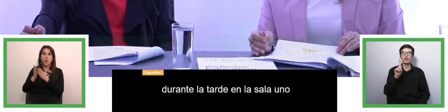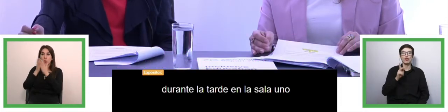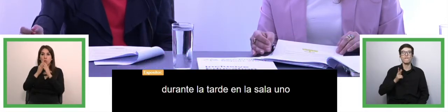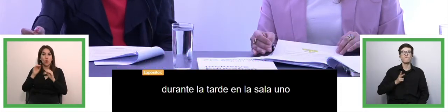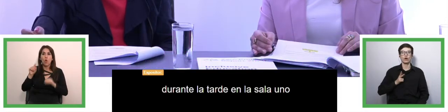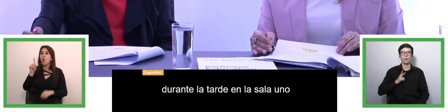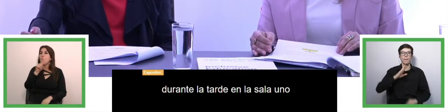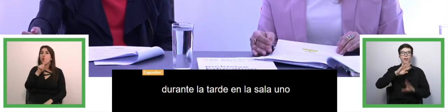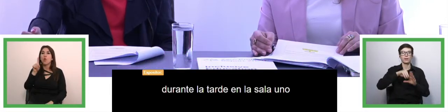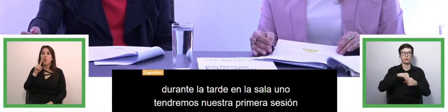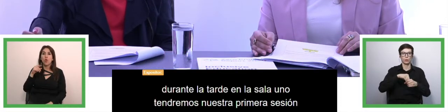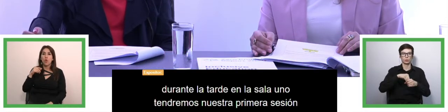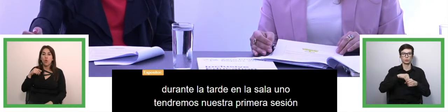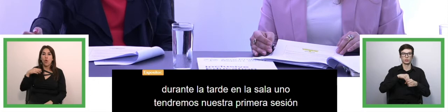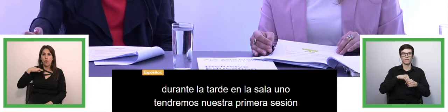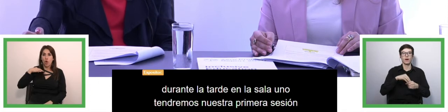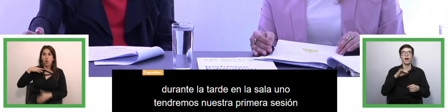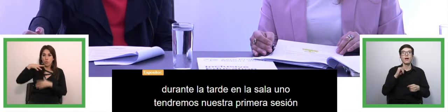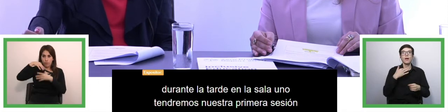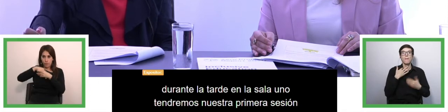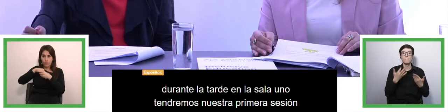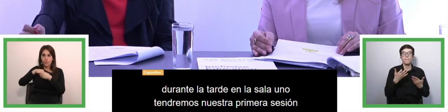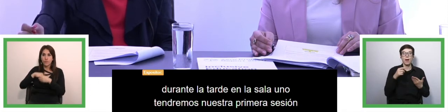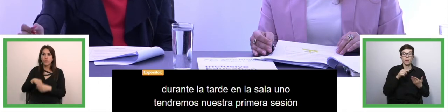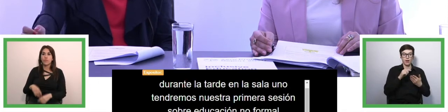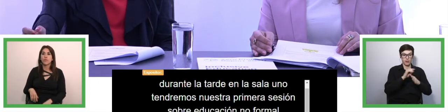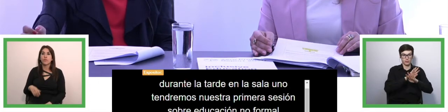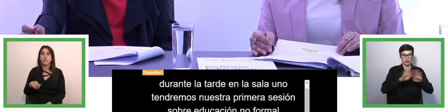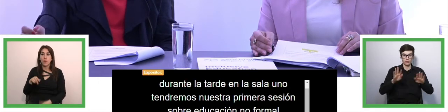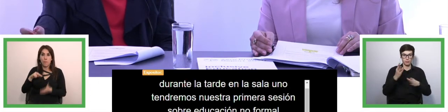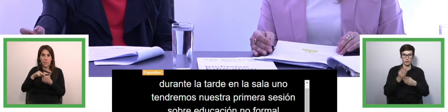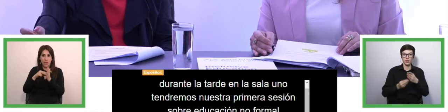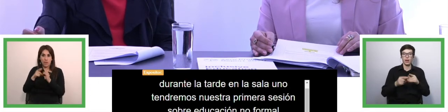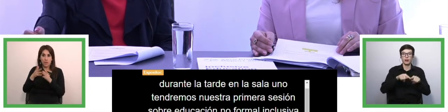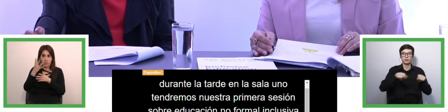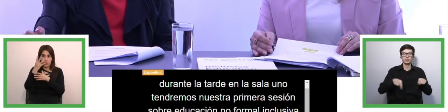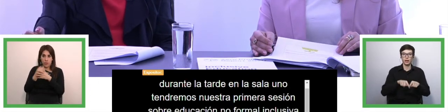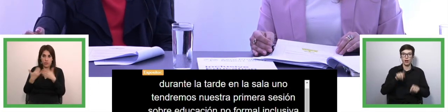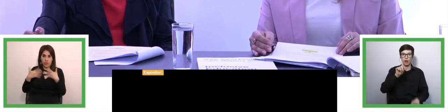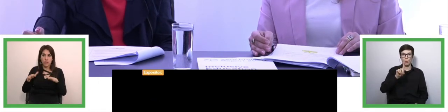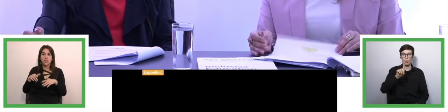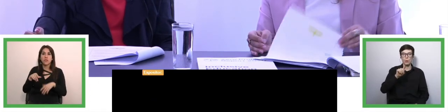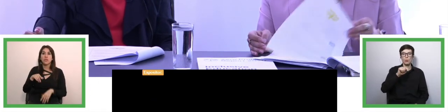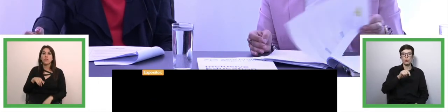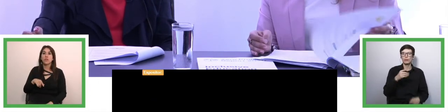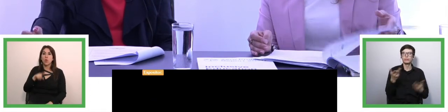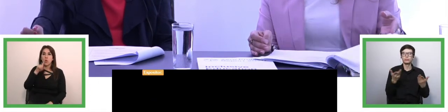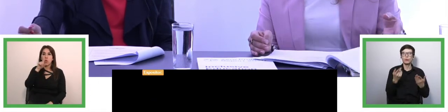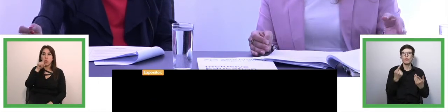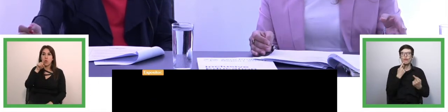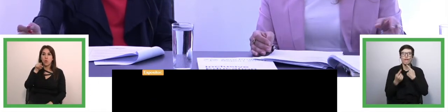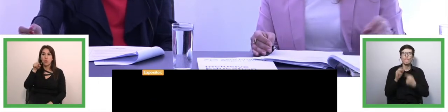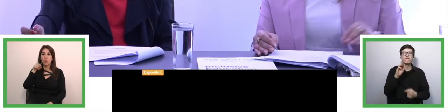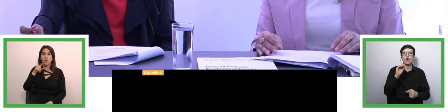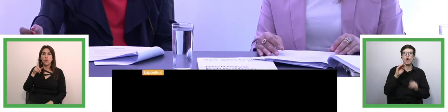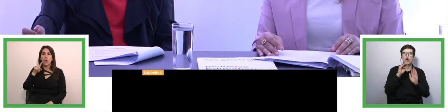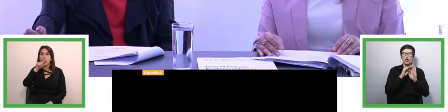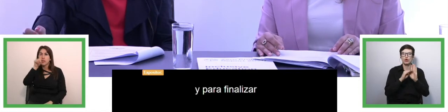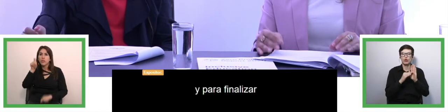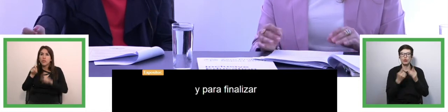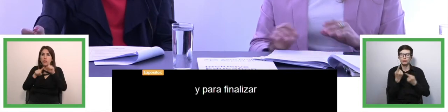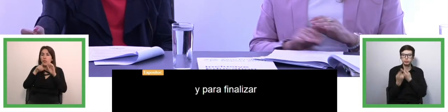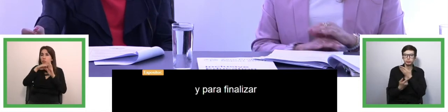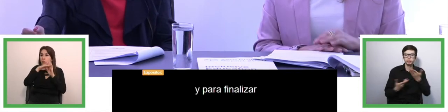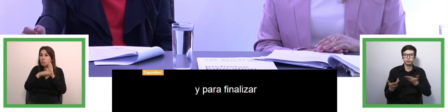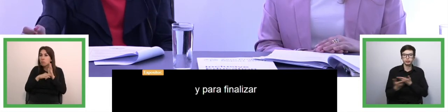para finalizar, también en la sala 1, el foro Data para una educación inclusiva. De forma